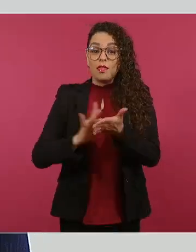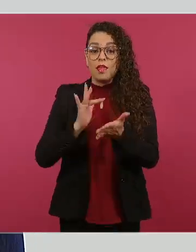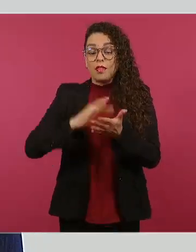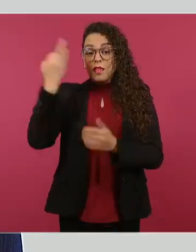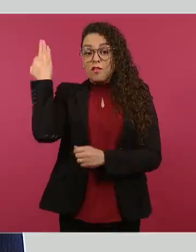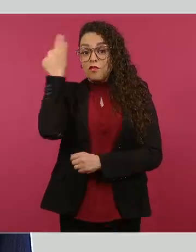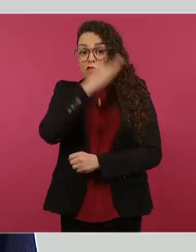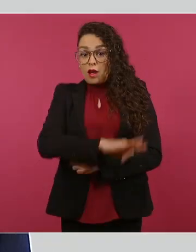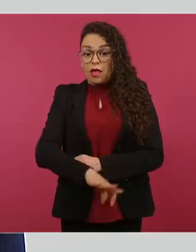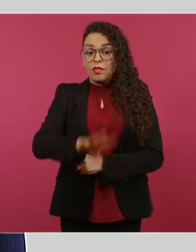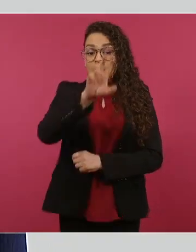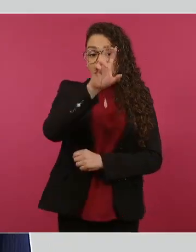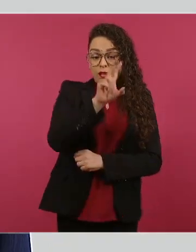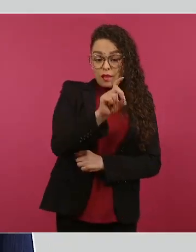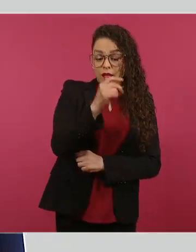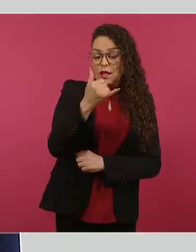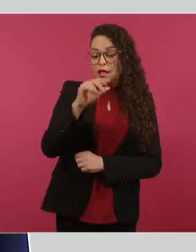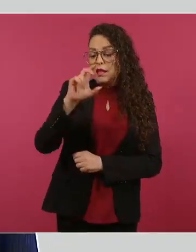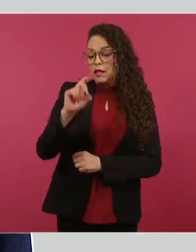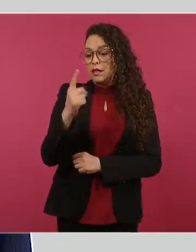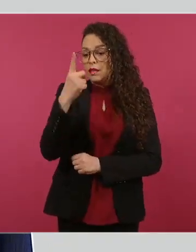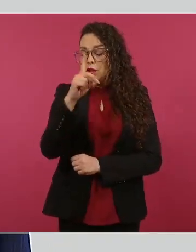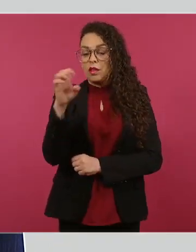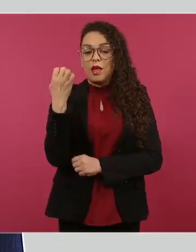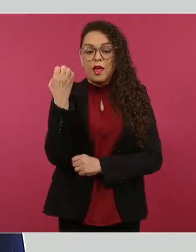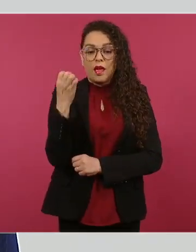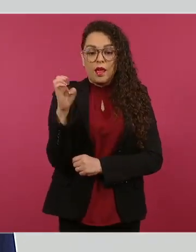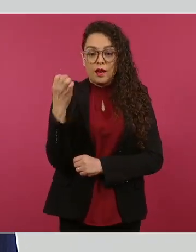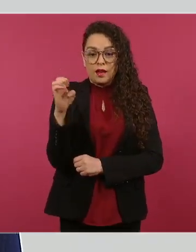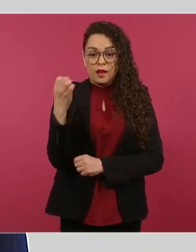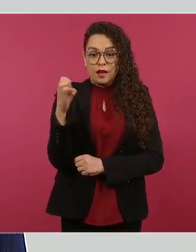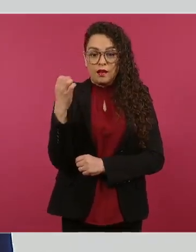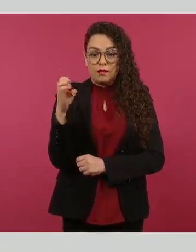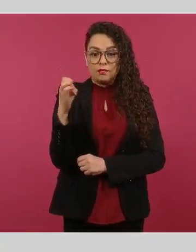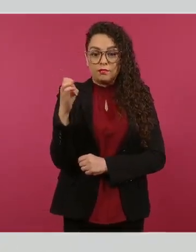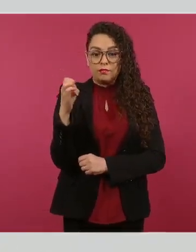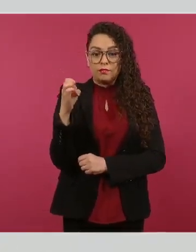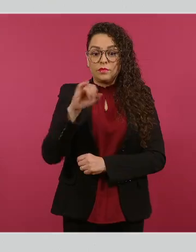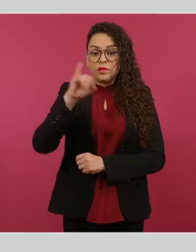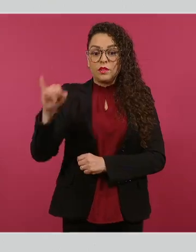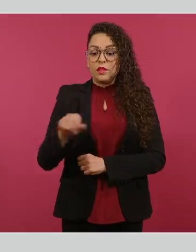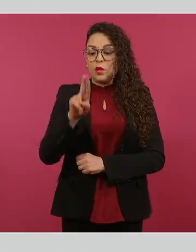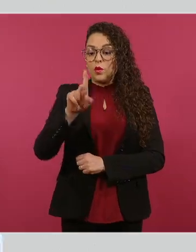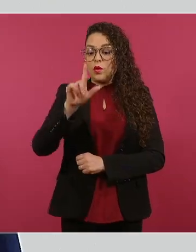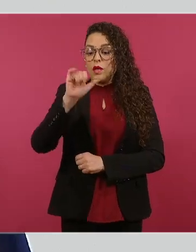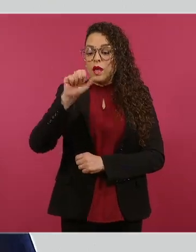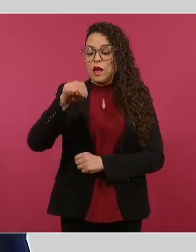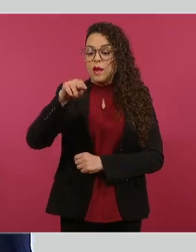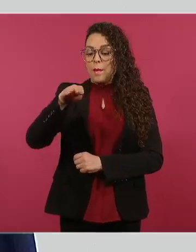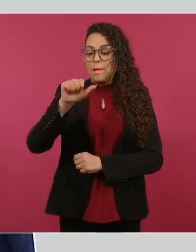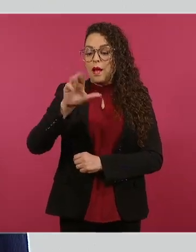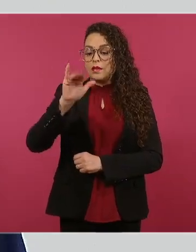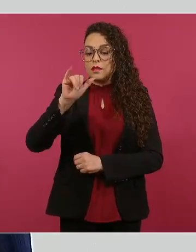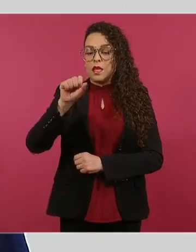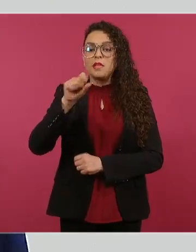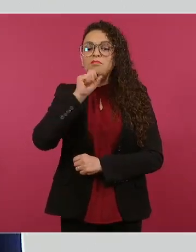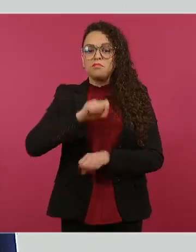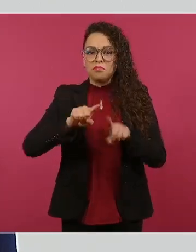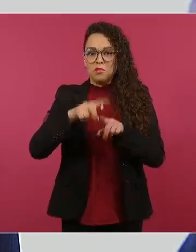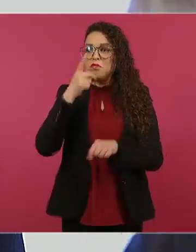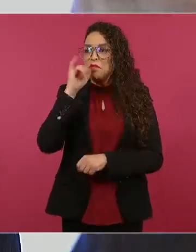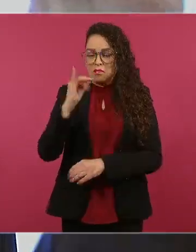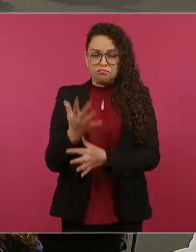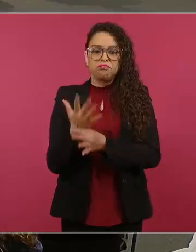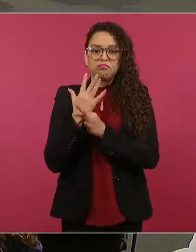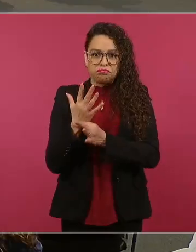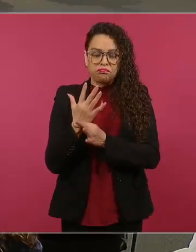enero. Así lo ha denominado de igual manera Julián Macías. Además, encontró el patrón